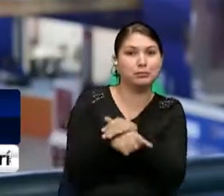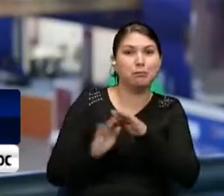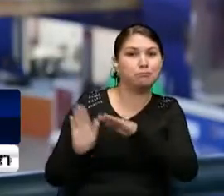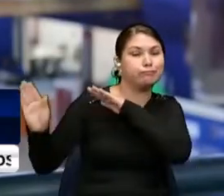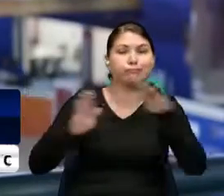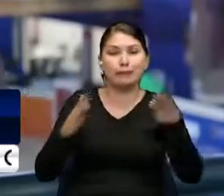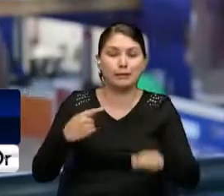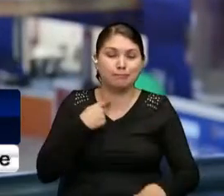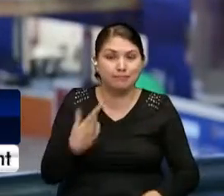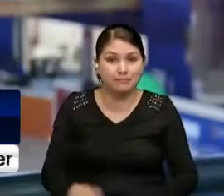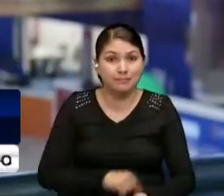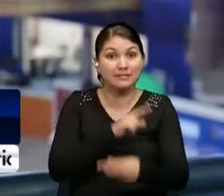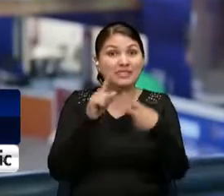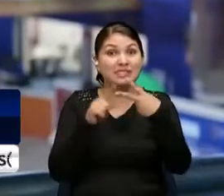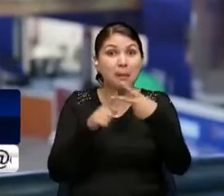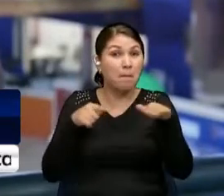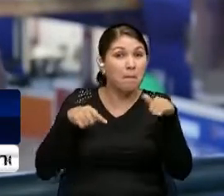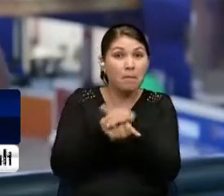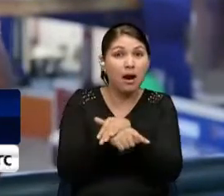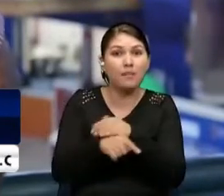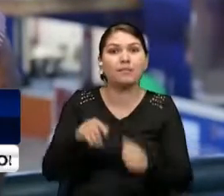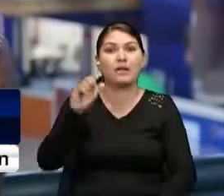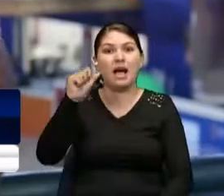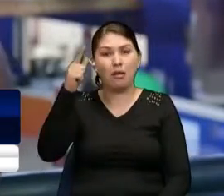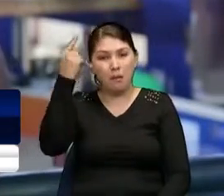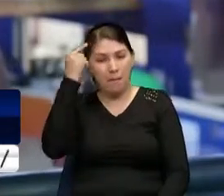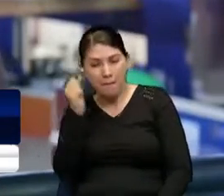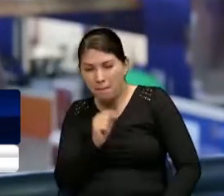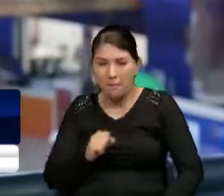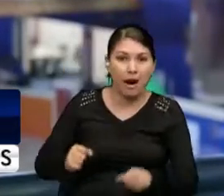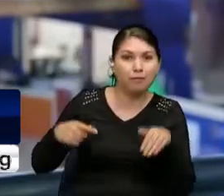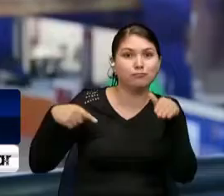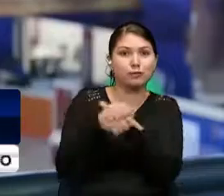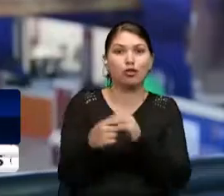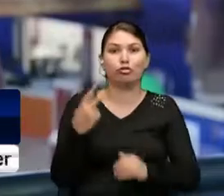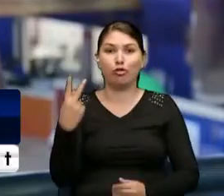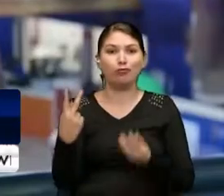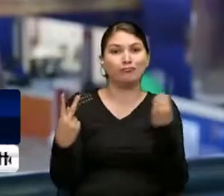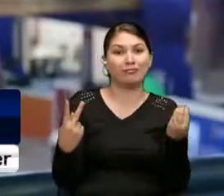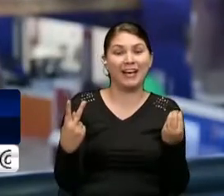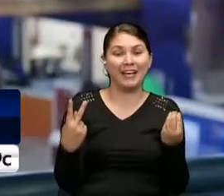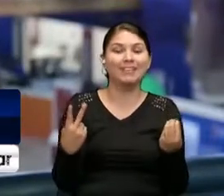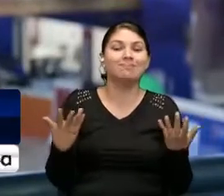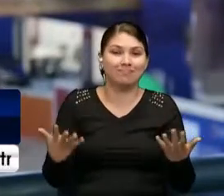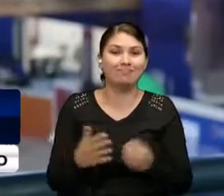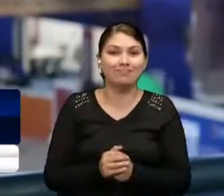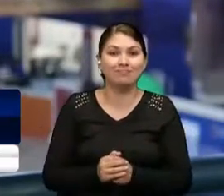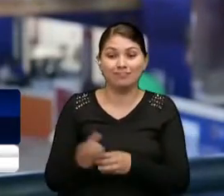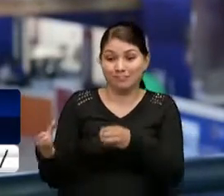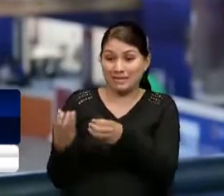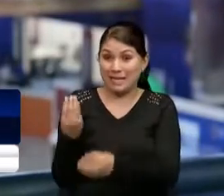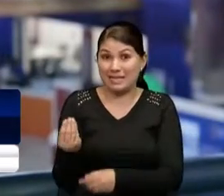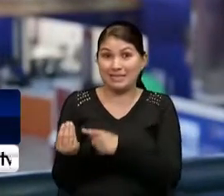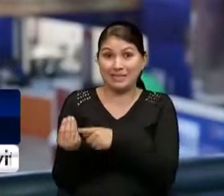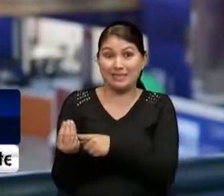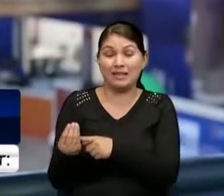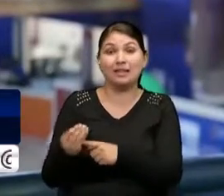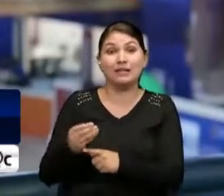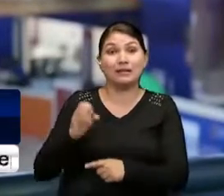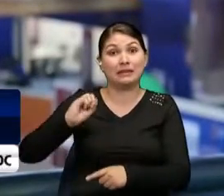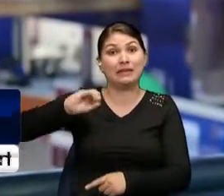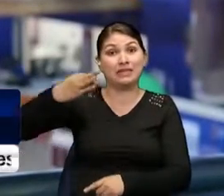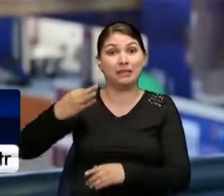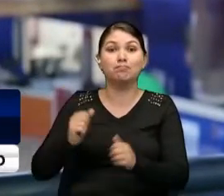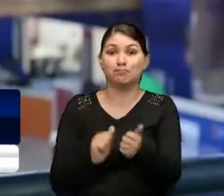sueco y la segunda anotación a través de 'la y nuevamente de cabeza para el definitivo 2 por 0 de esa manera el equipo inglés es el tercer